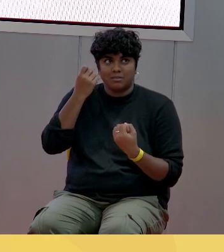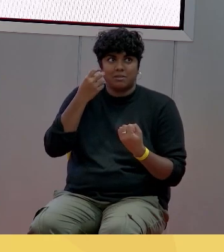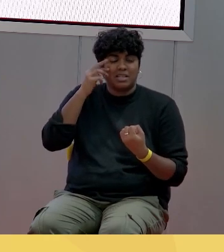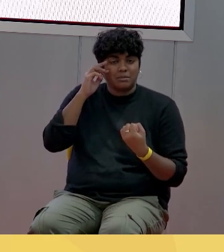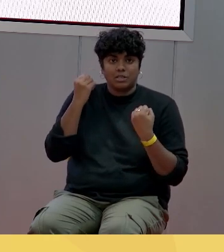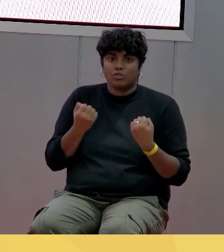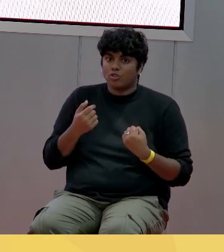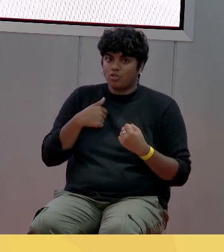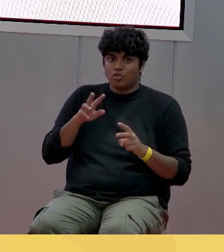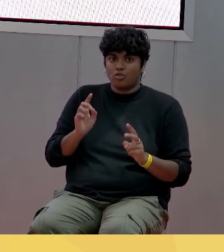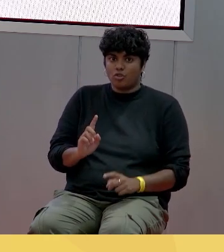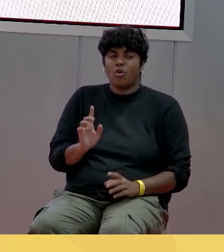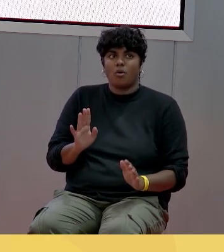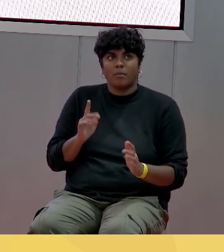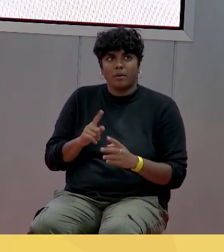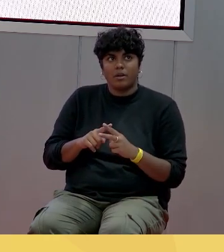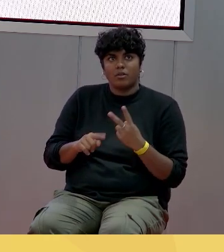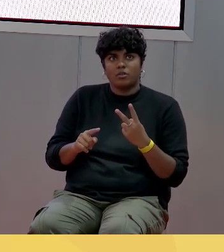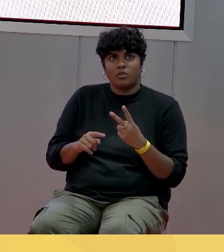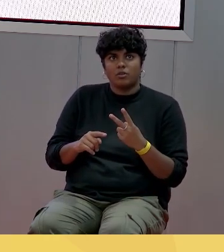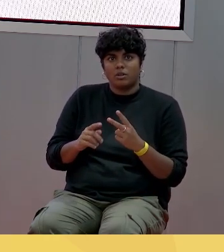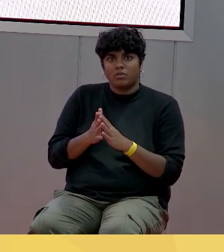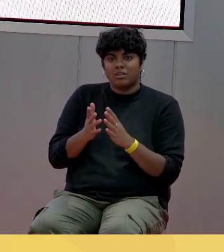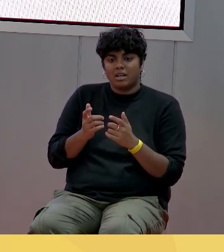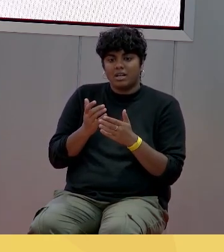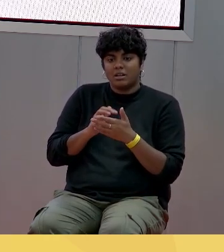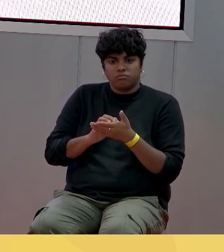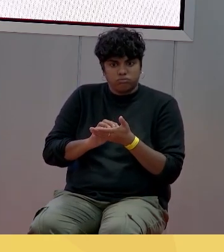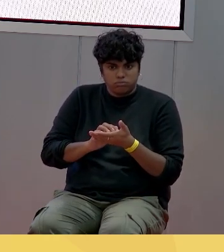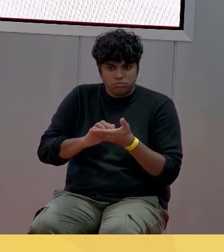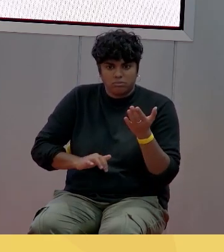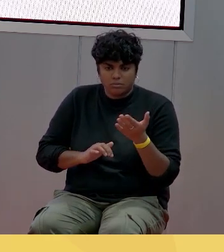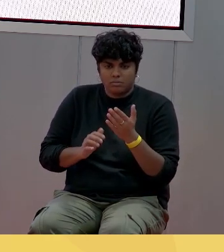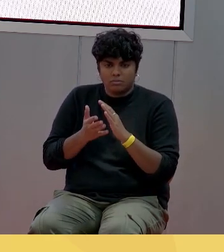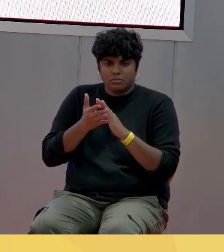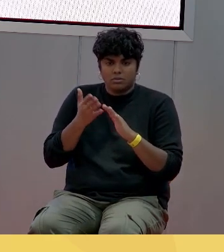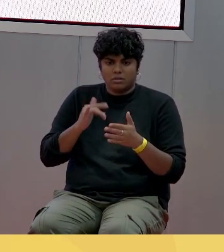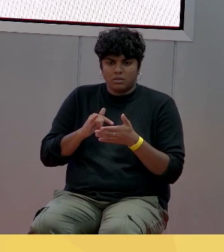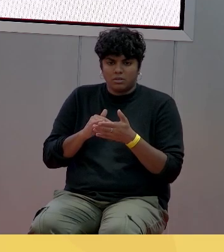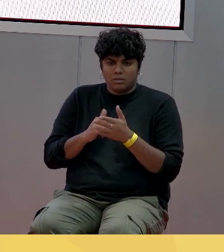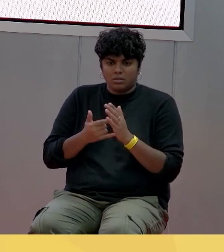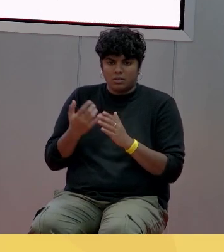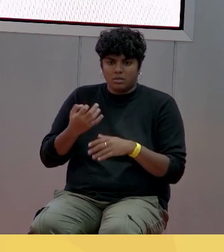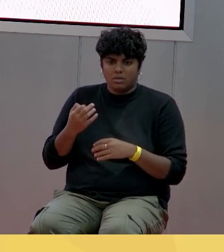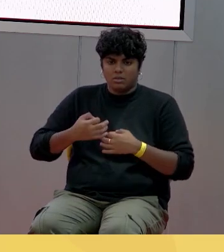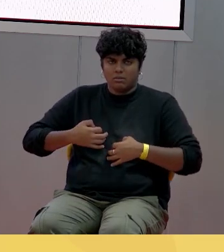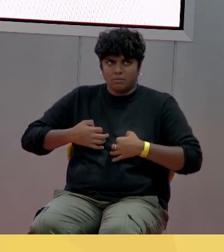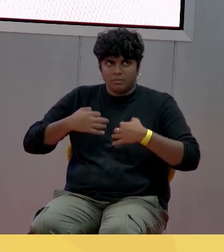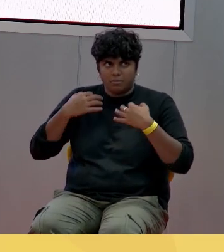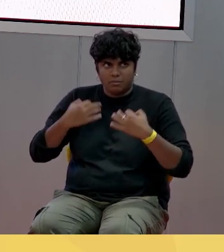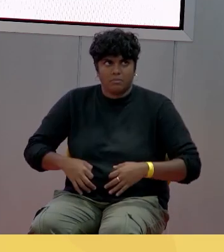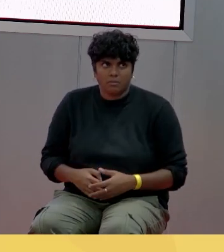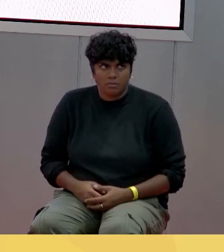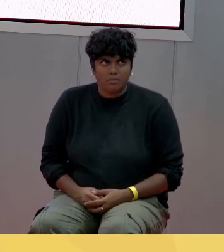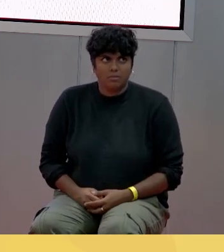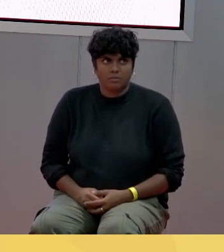de hecho más laxa que en otras revisiones y por tanto admite más estudios, o sea que no es demasiado exigente. También tiene esta frase muy